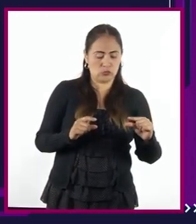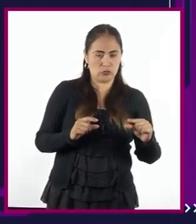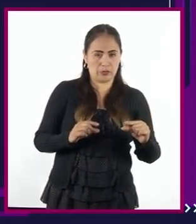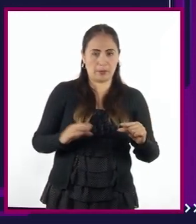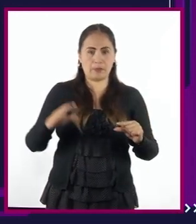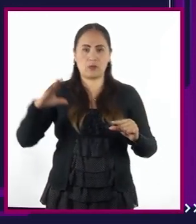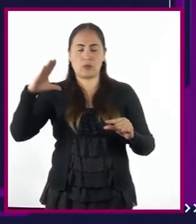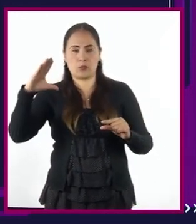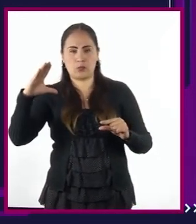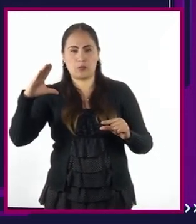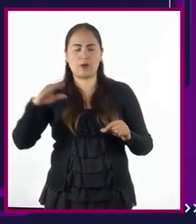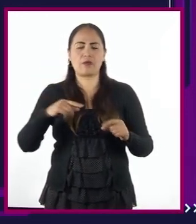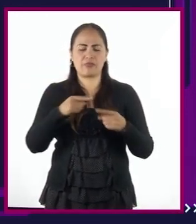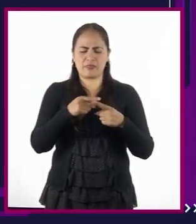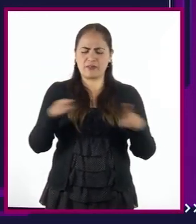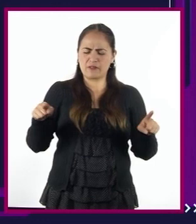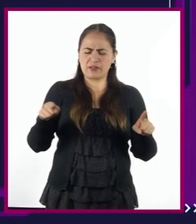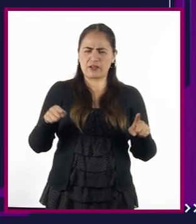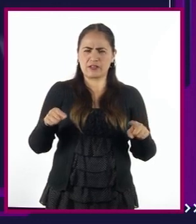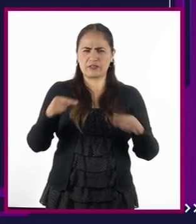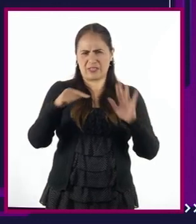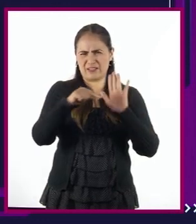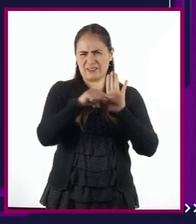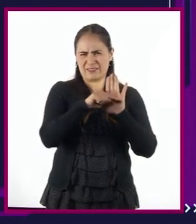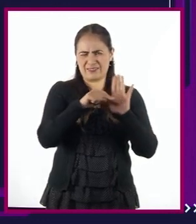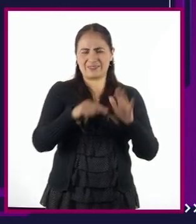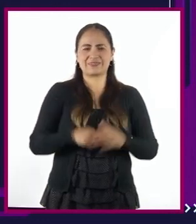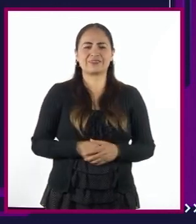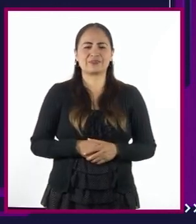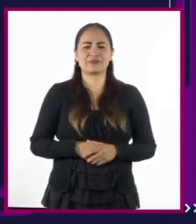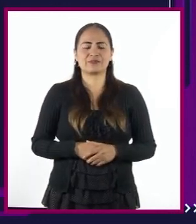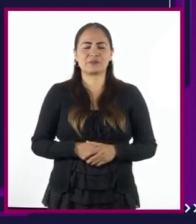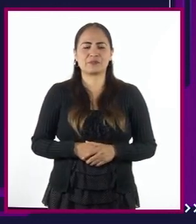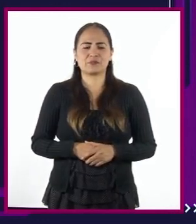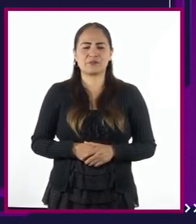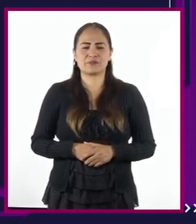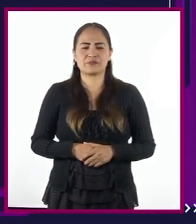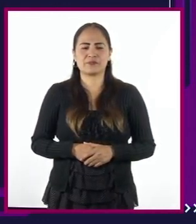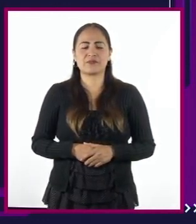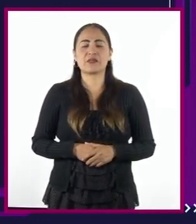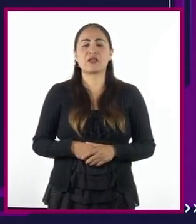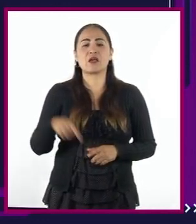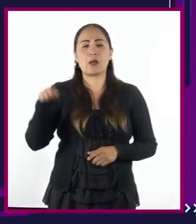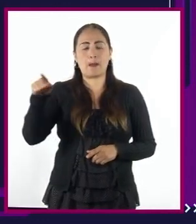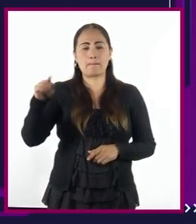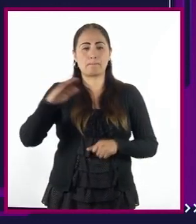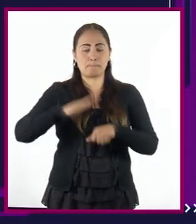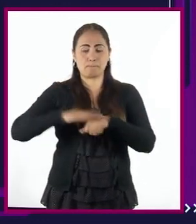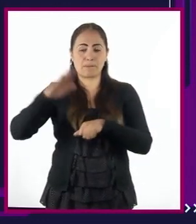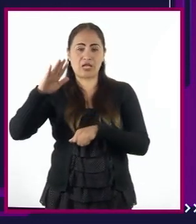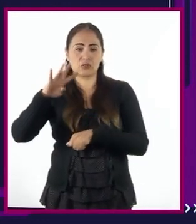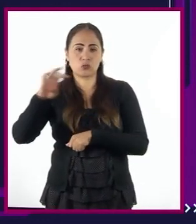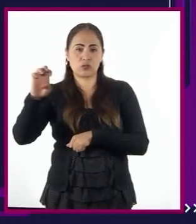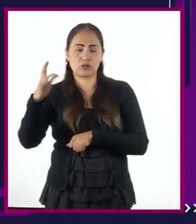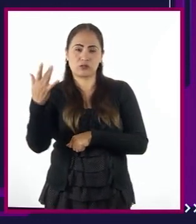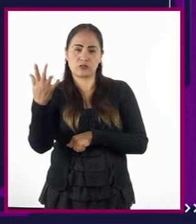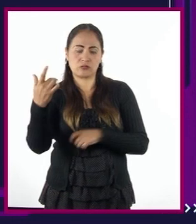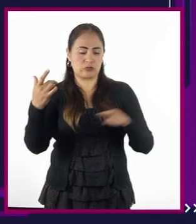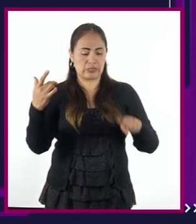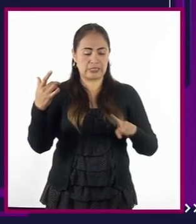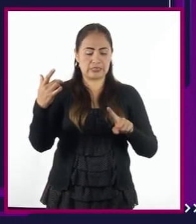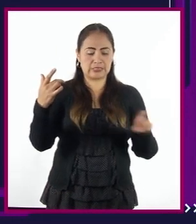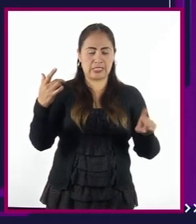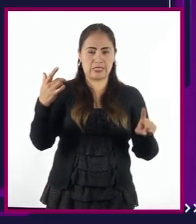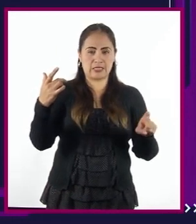mayor asistencia? La mayor asistencia, dijimos, fue de 450 y la menor de